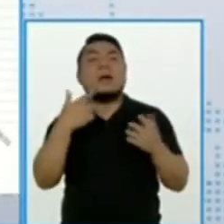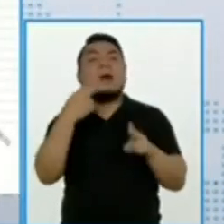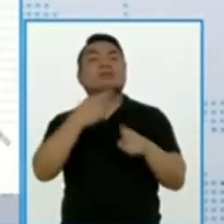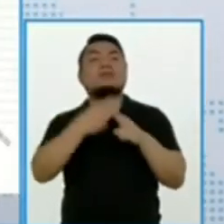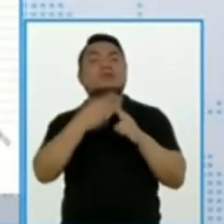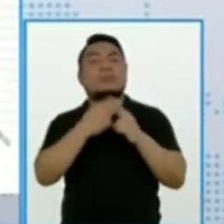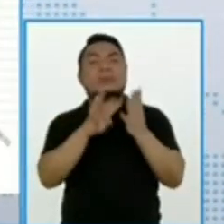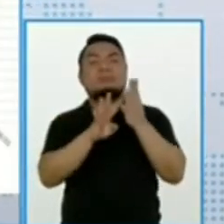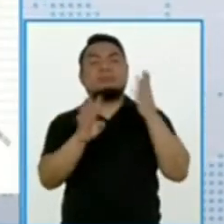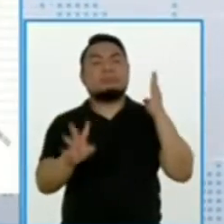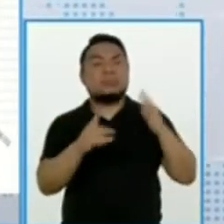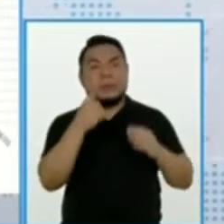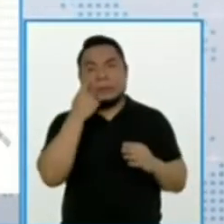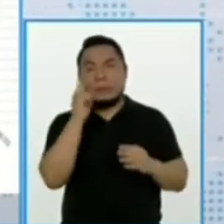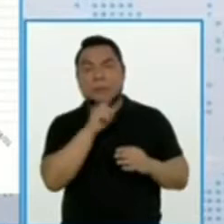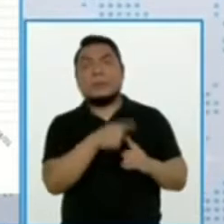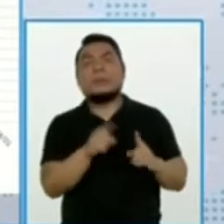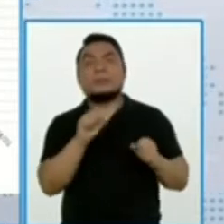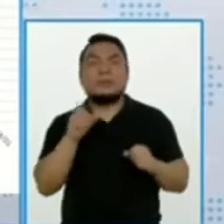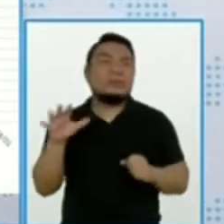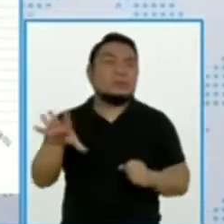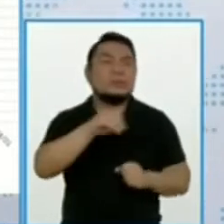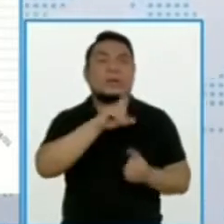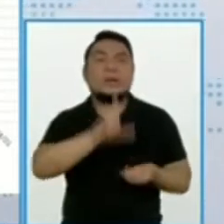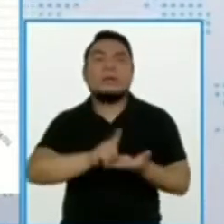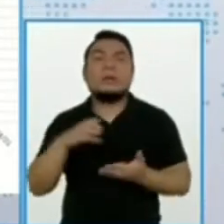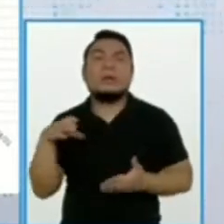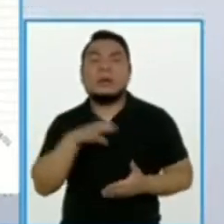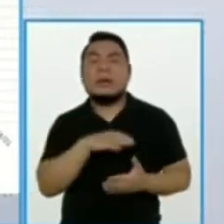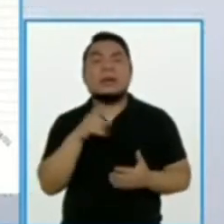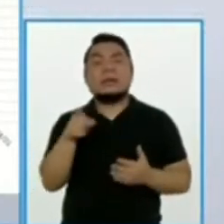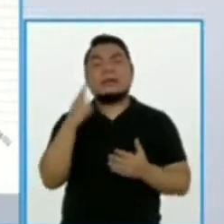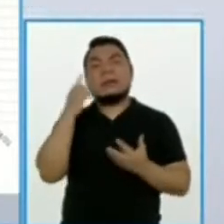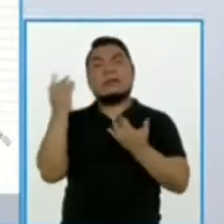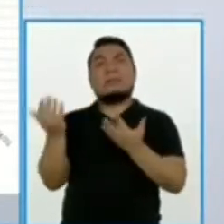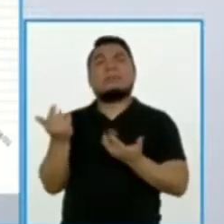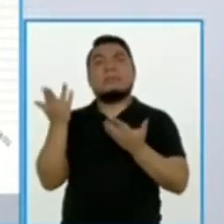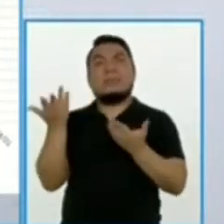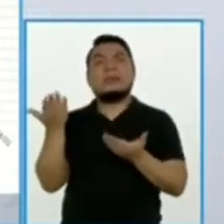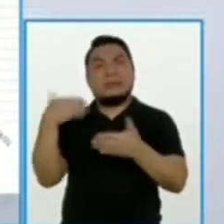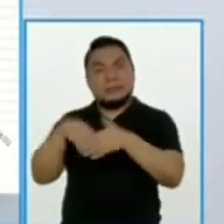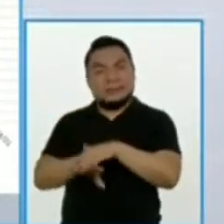espera que desconocemos, pero está ocurriendo en todo Lima y Callao, hay listas de esperas enormes.